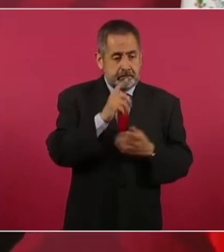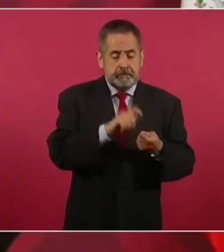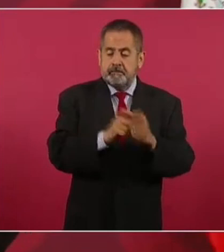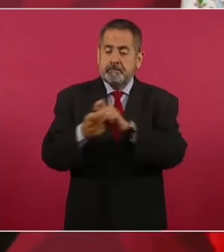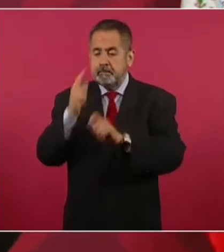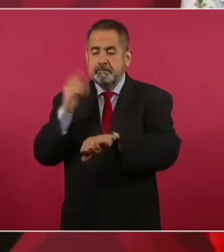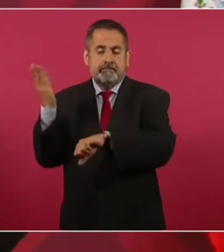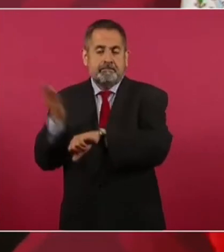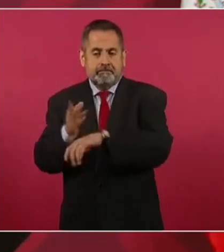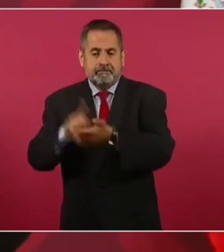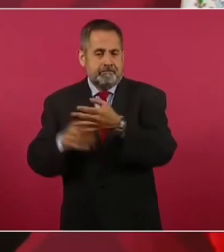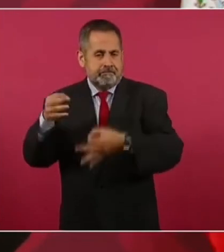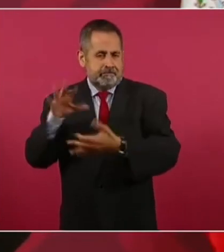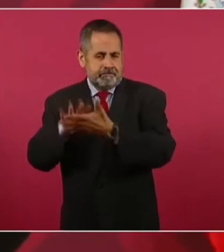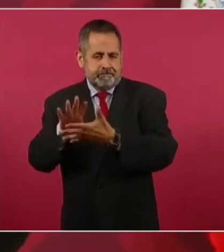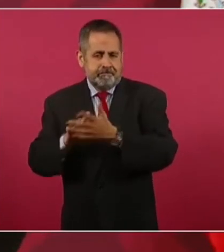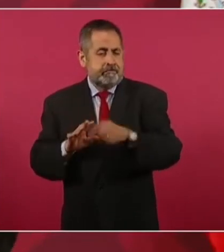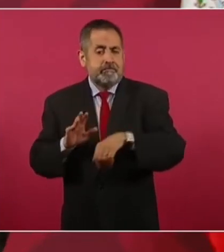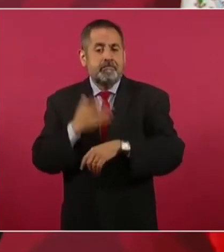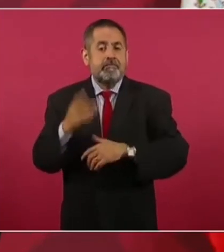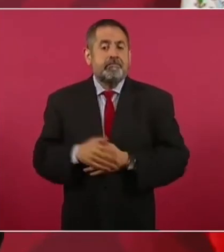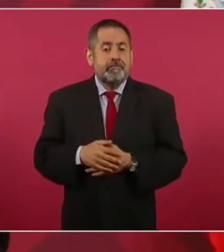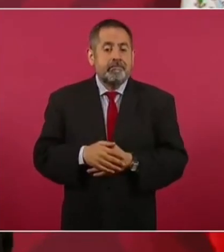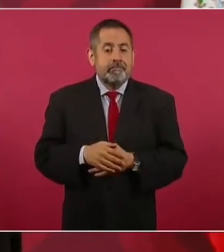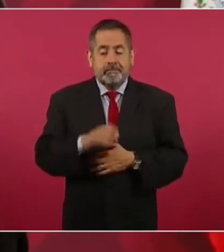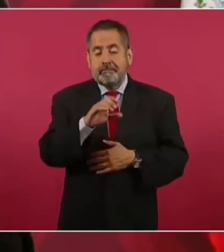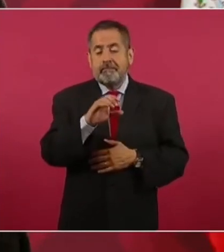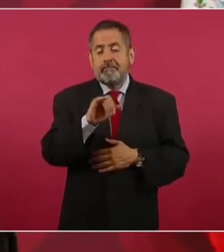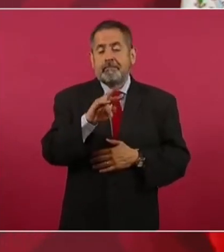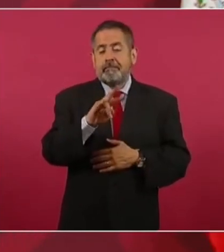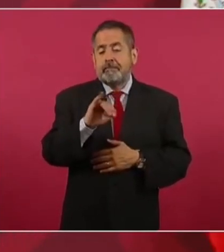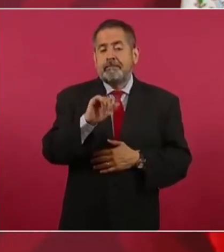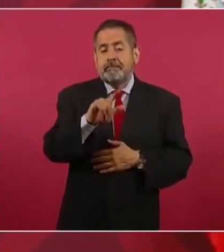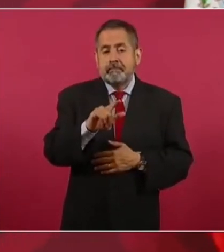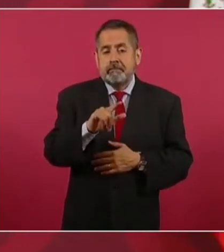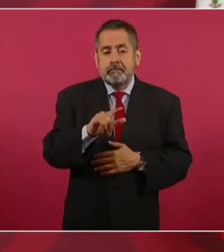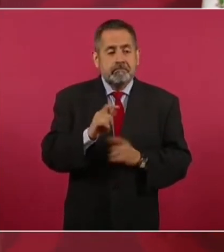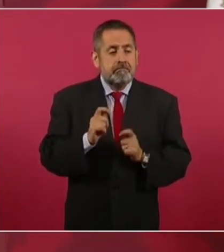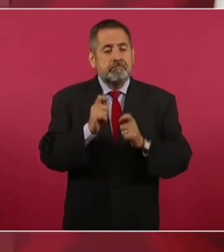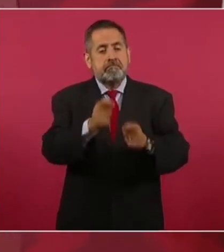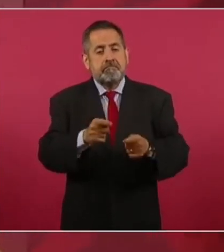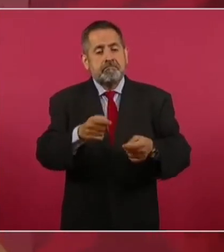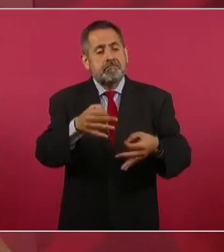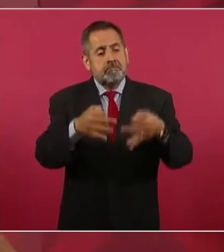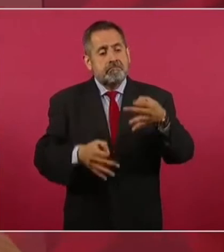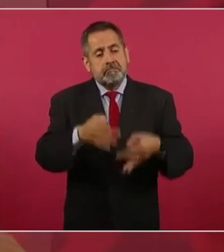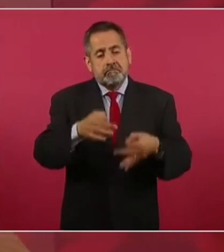¿Y saben por qué? Porque cuando es un asunto civil se va a un juzgado y